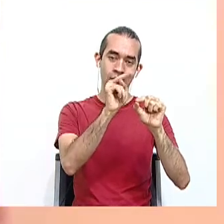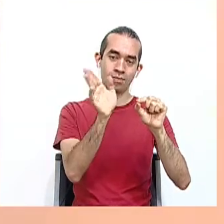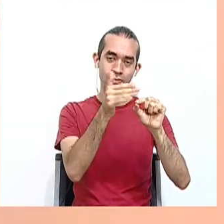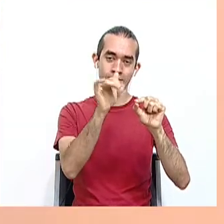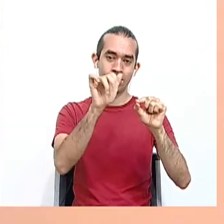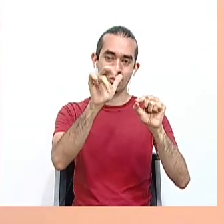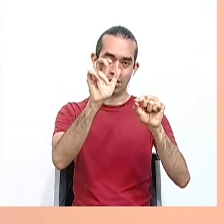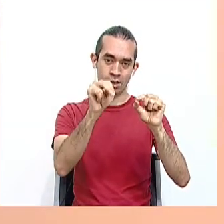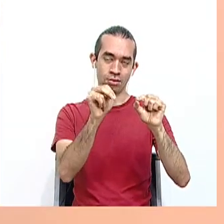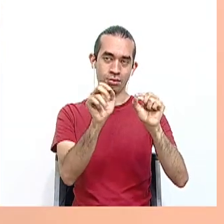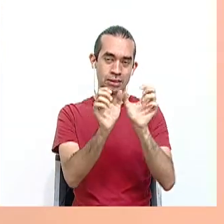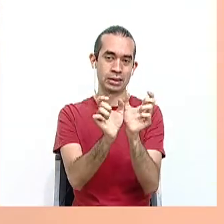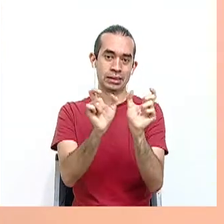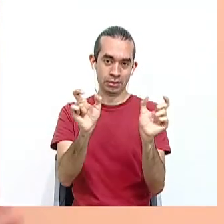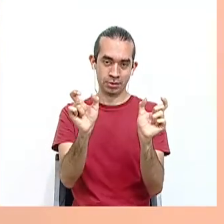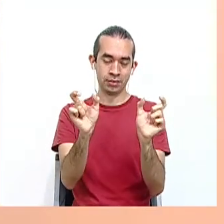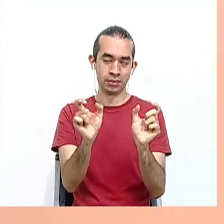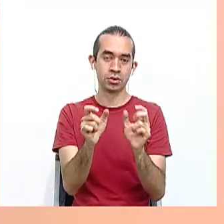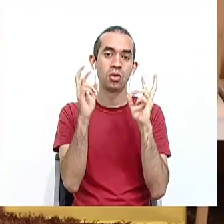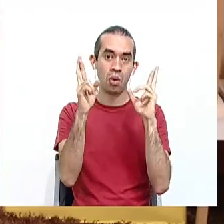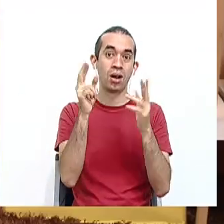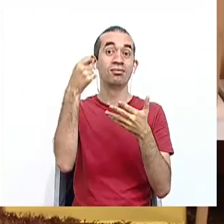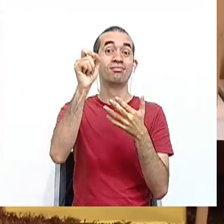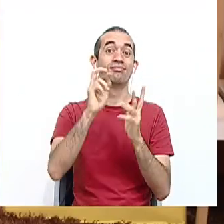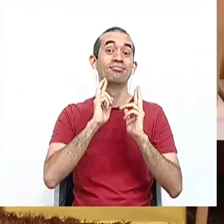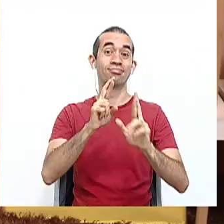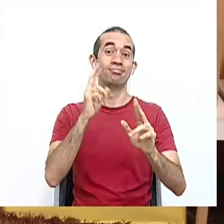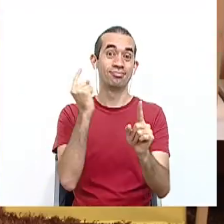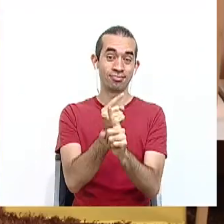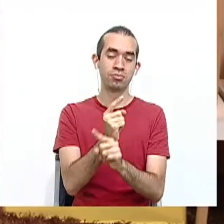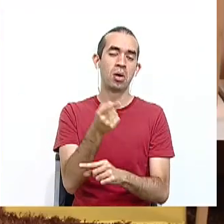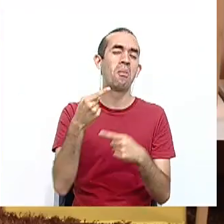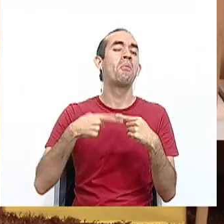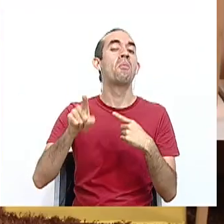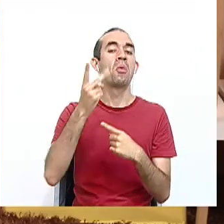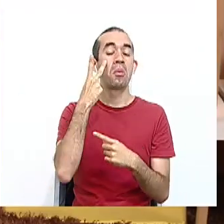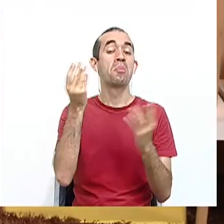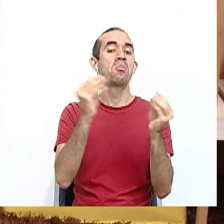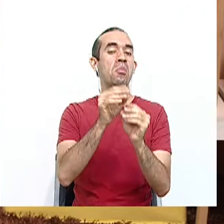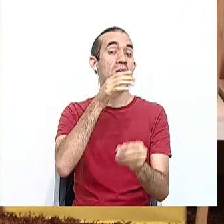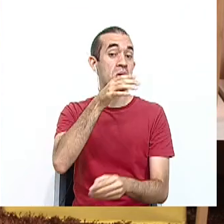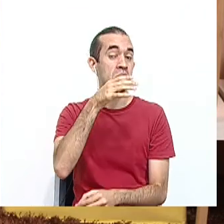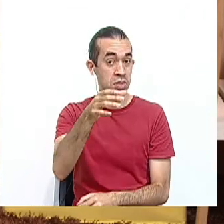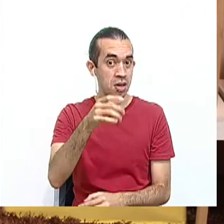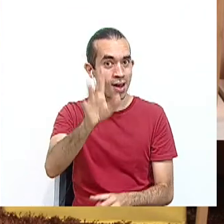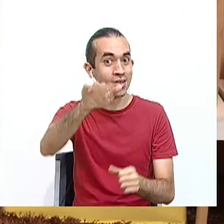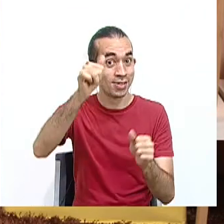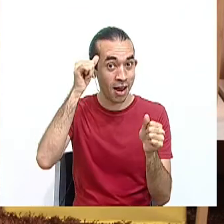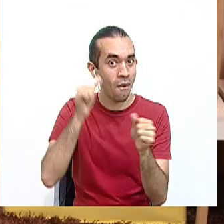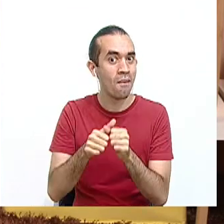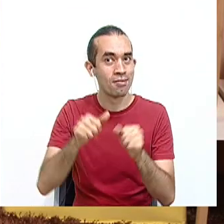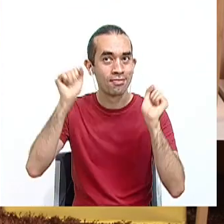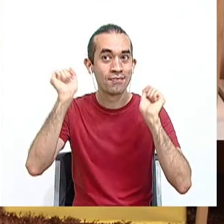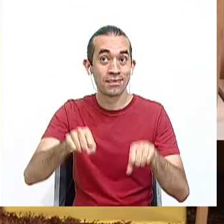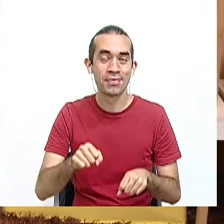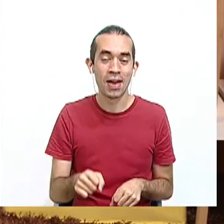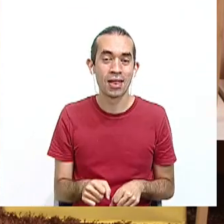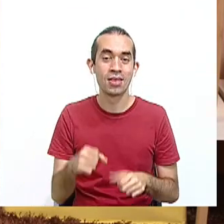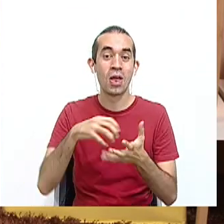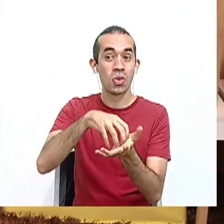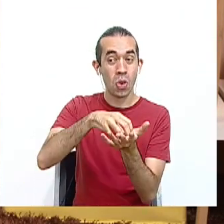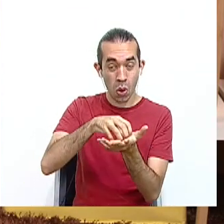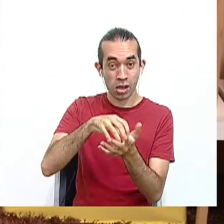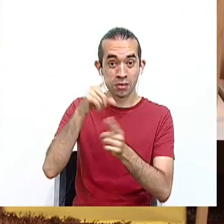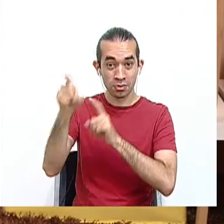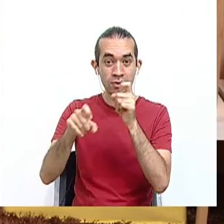separado. Espero que las hayan tenido todas buenas. Pronto nos vemos con más consejos y recuerden que pueden consultar sus dudas